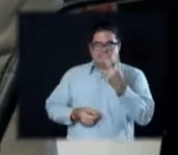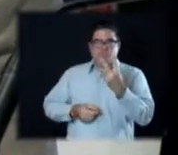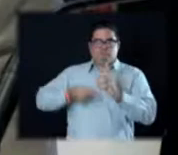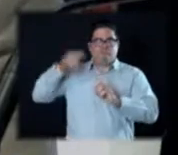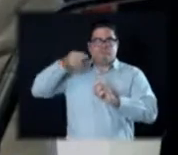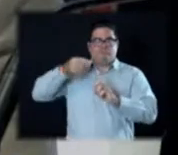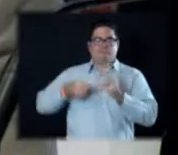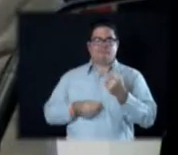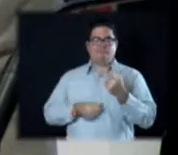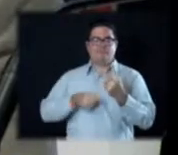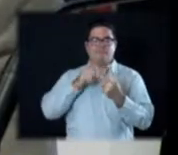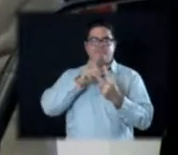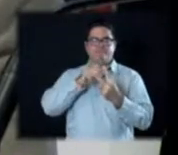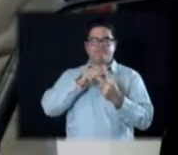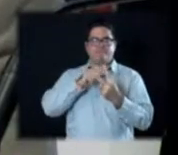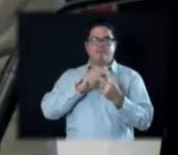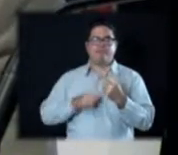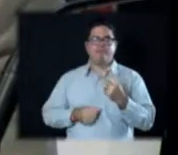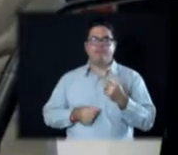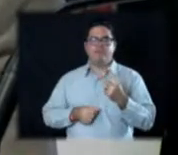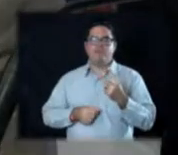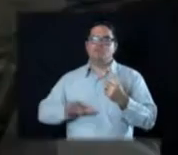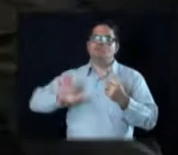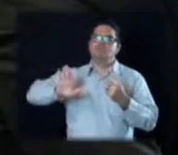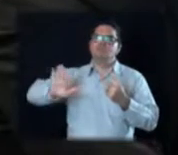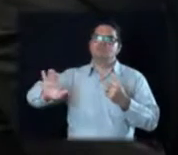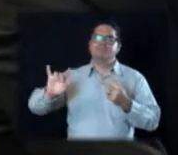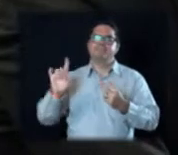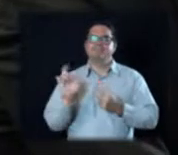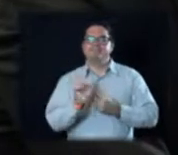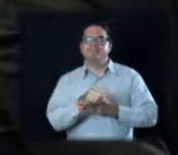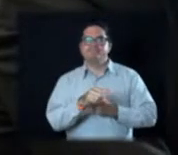gustaría mencionar. El primero es su pregunta